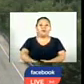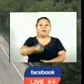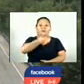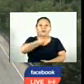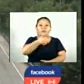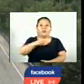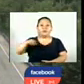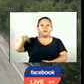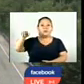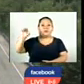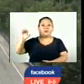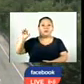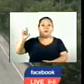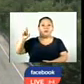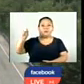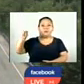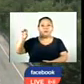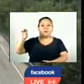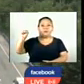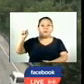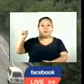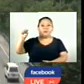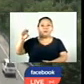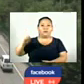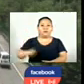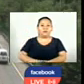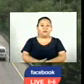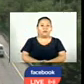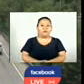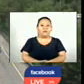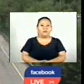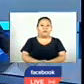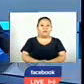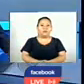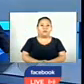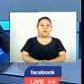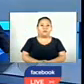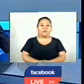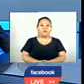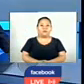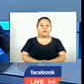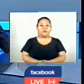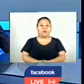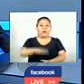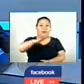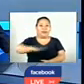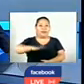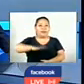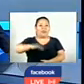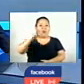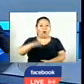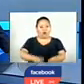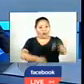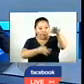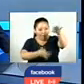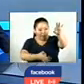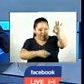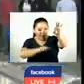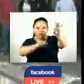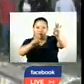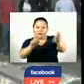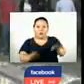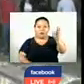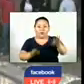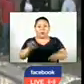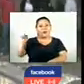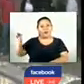Uniforme para Noticiero Hechos de Ernesto Cornejo Y esta tarde se presentó el requerimiento ante el juzgado de paz de